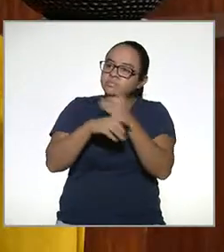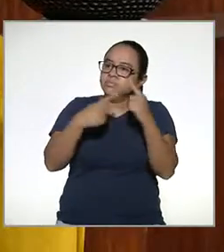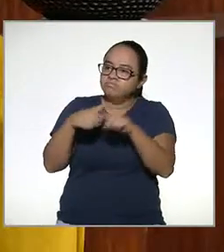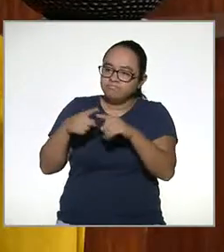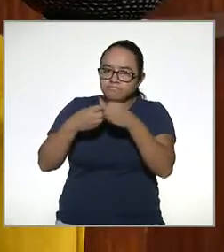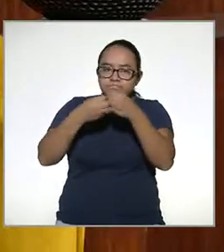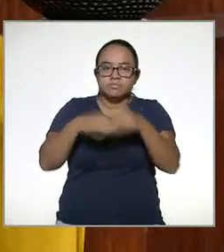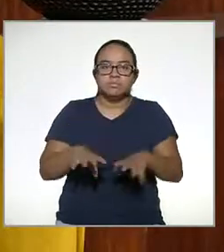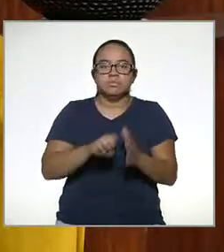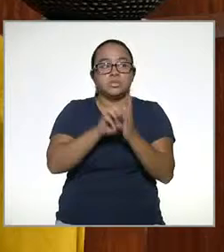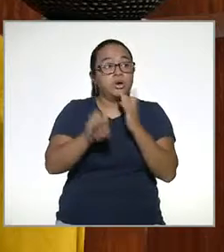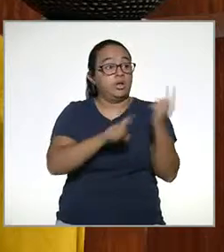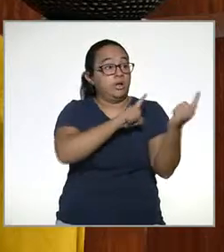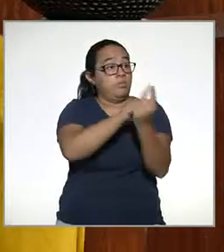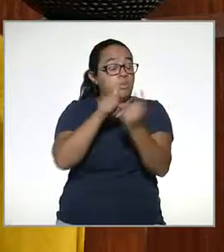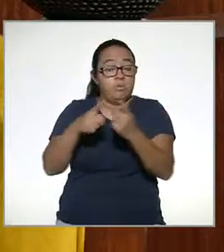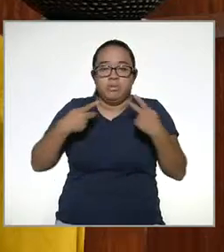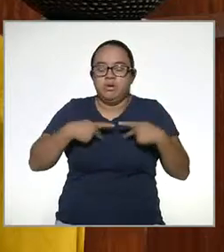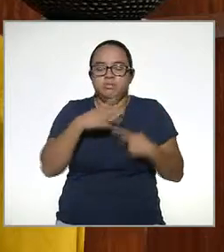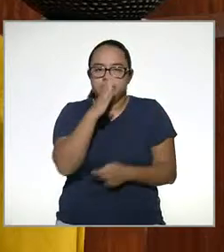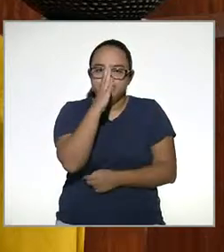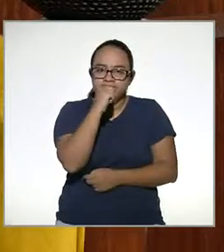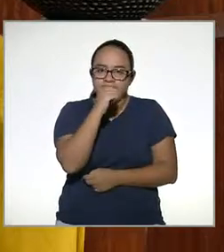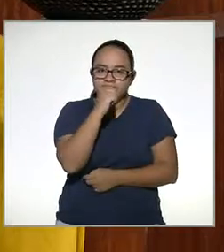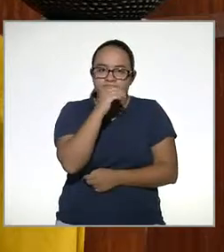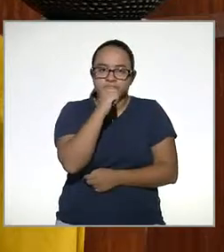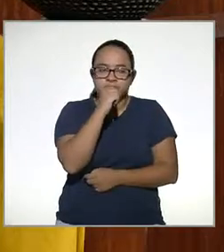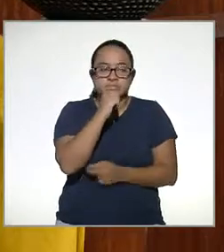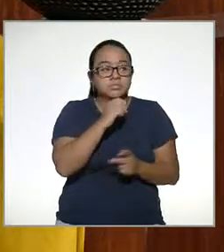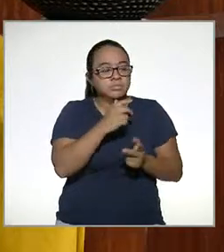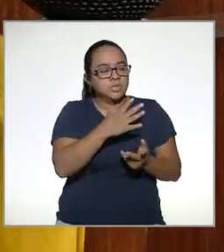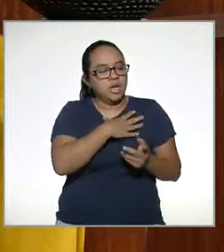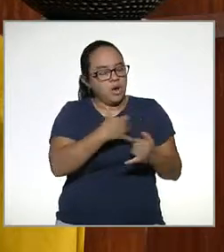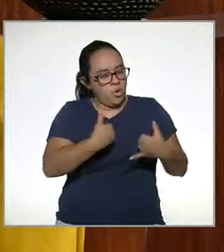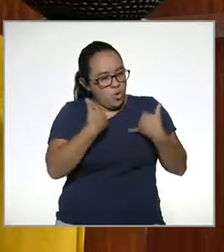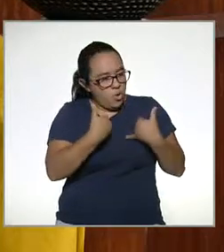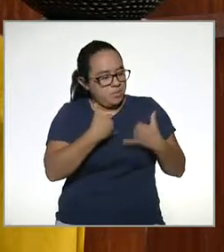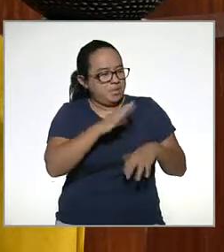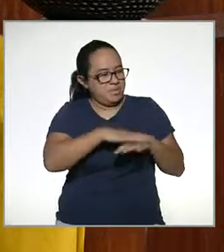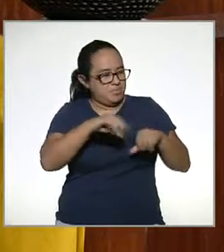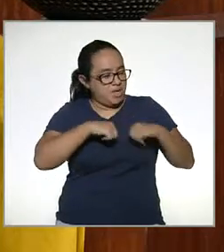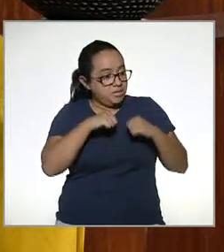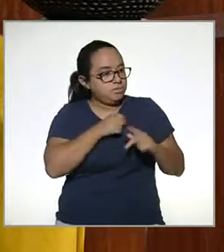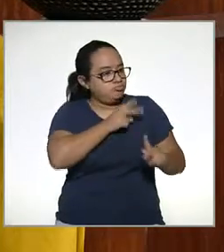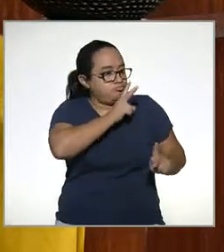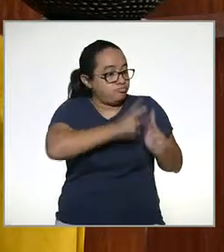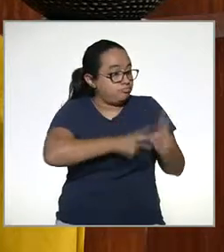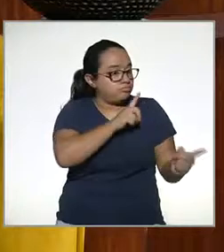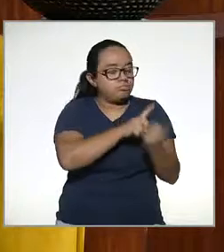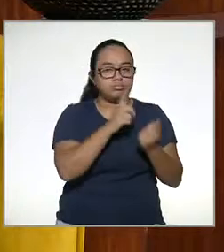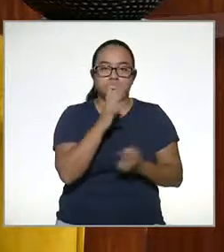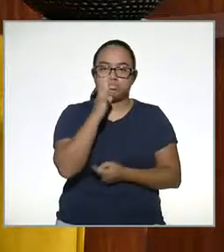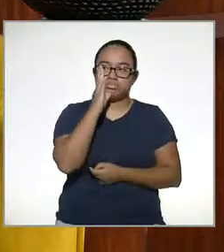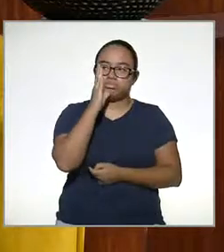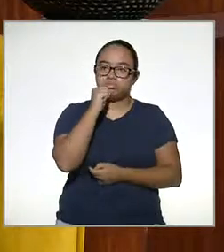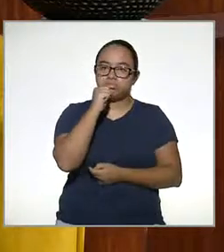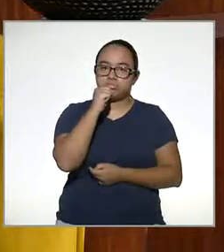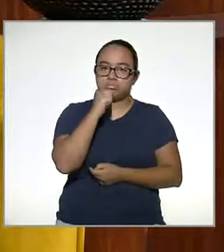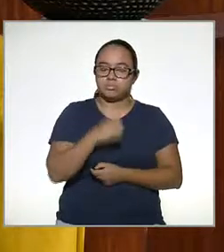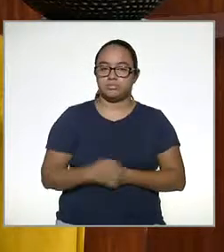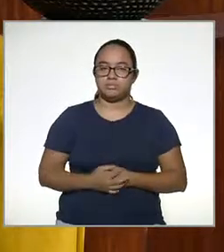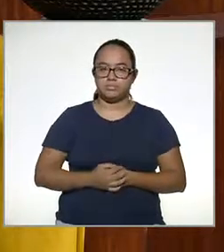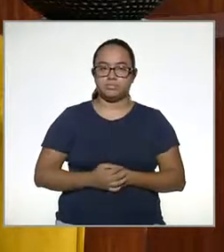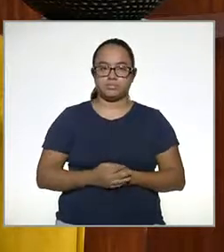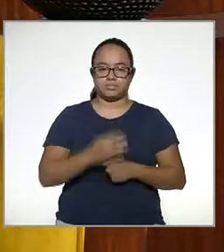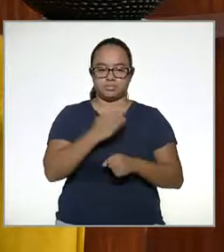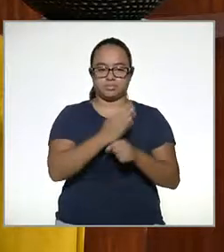ellas, justo la socialización, de no poder hablar con los chicos, sobre todo los adolescentes, que finalmente, bueno, están justo